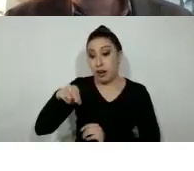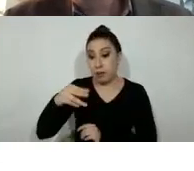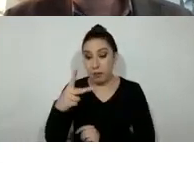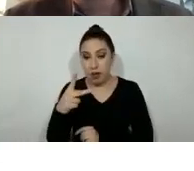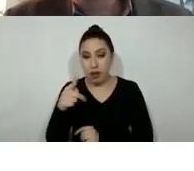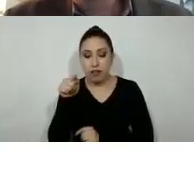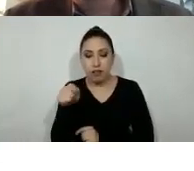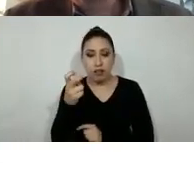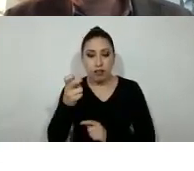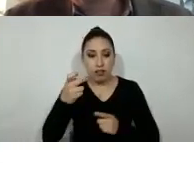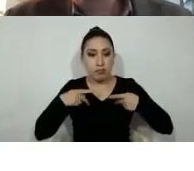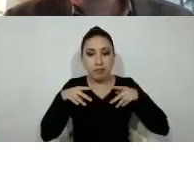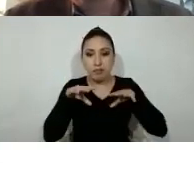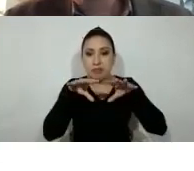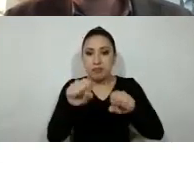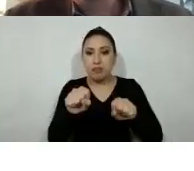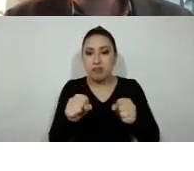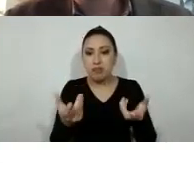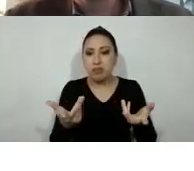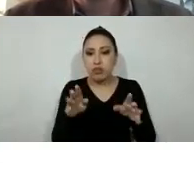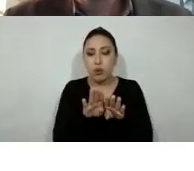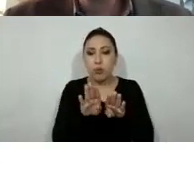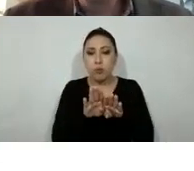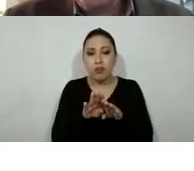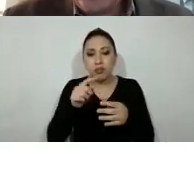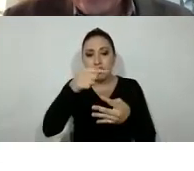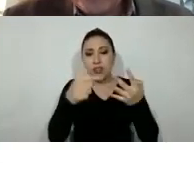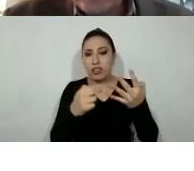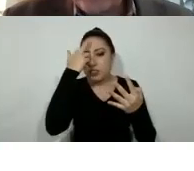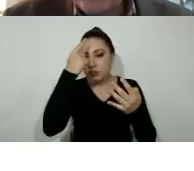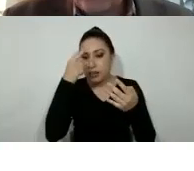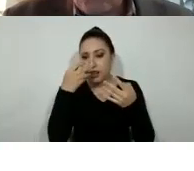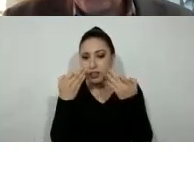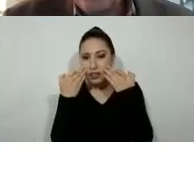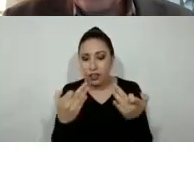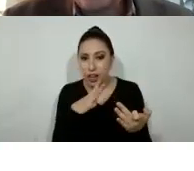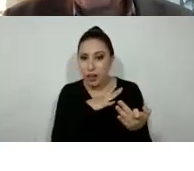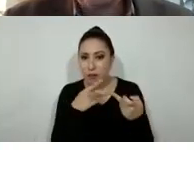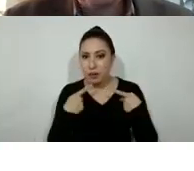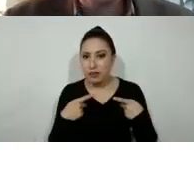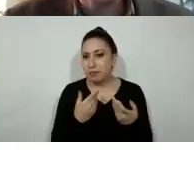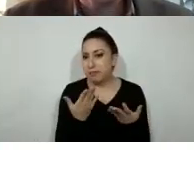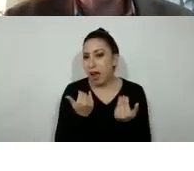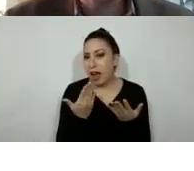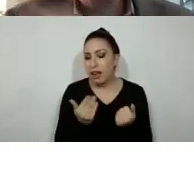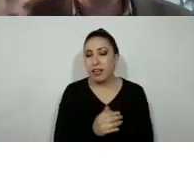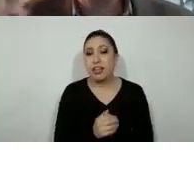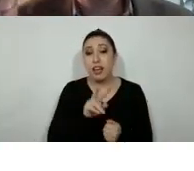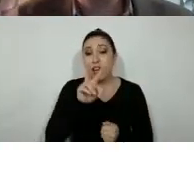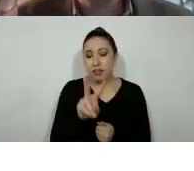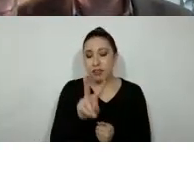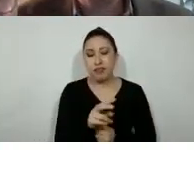hubo circunstancias de flagrancia en esa detención. Y miren, cada vez se hace más común, desafortunadamente, detenciones de la policía en la